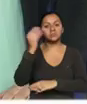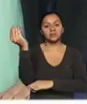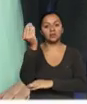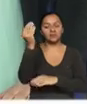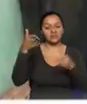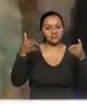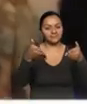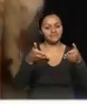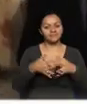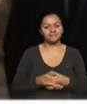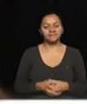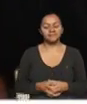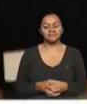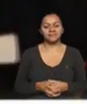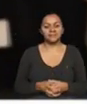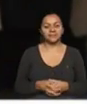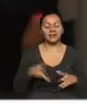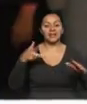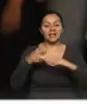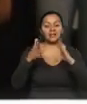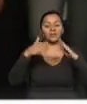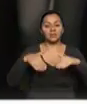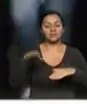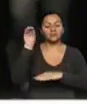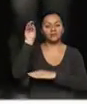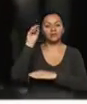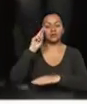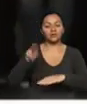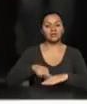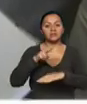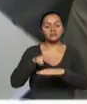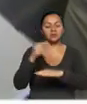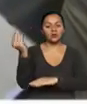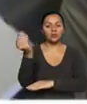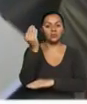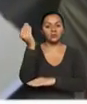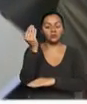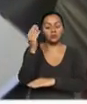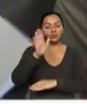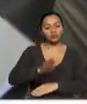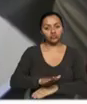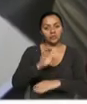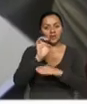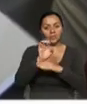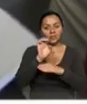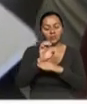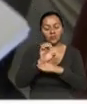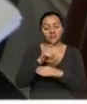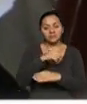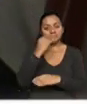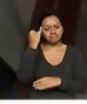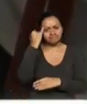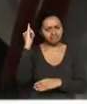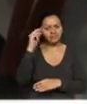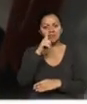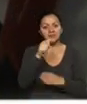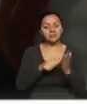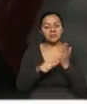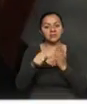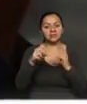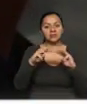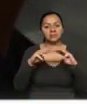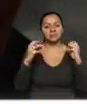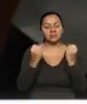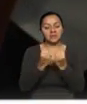jóvenes. Se inauguraron los Foros Nacionales de la Juventud Edición Ecuador, una iniciativa del Ministerio de